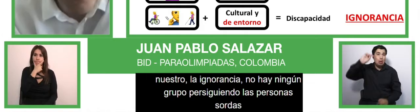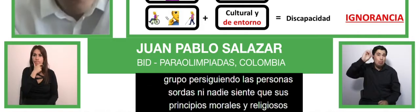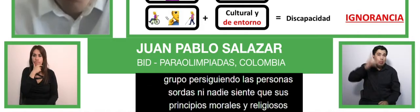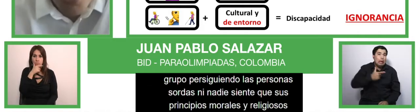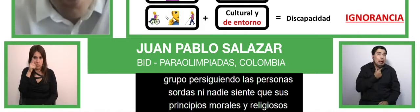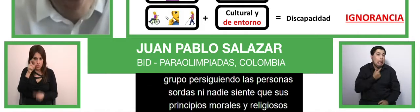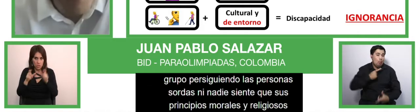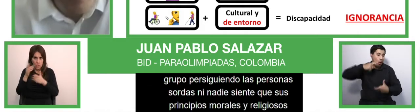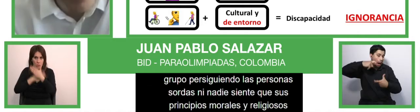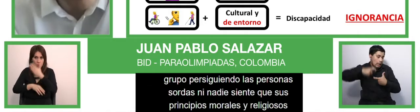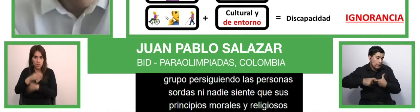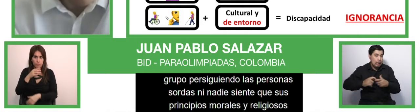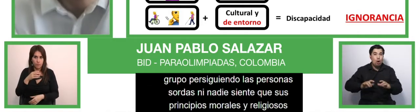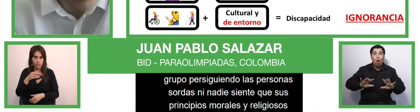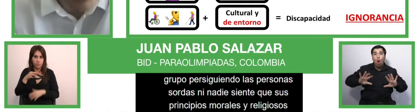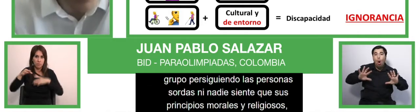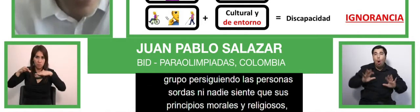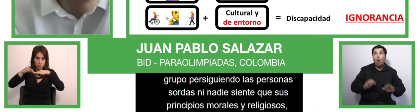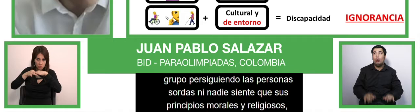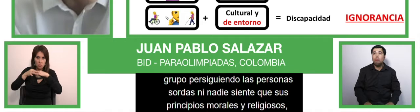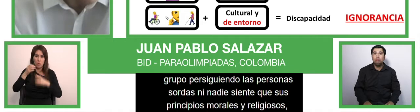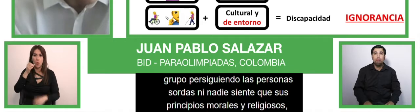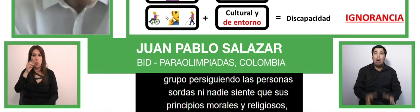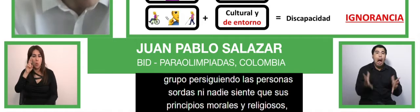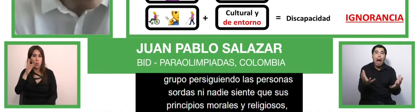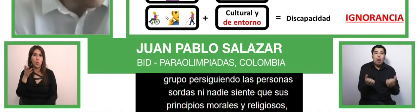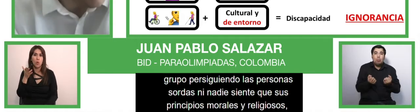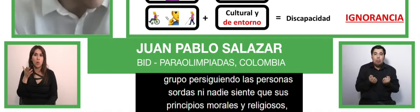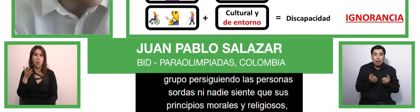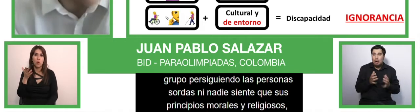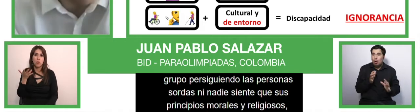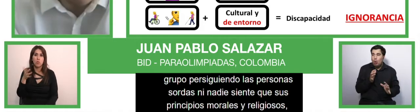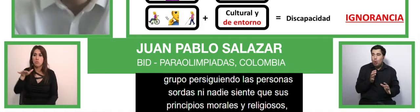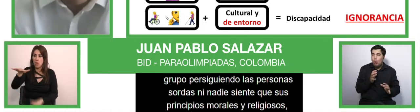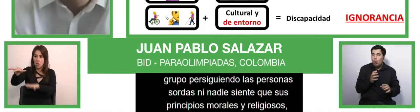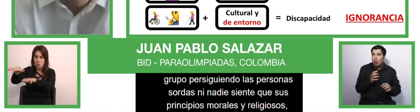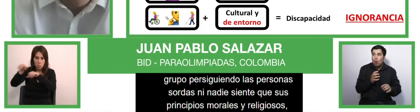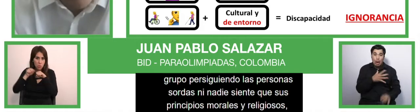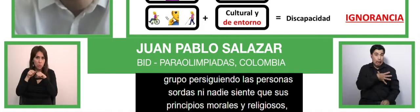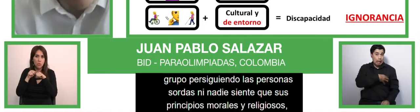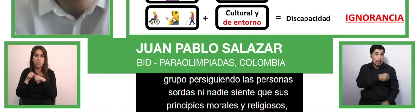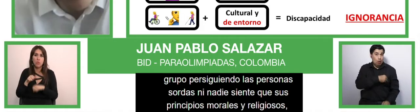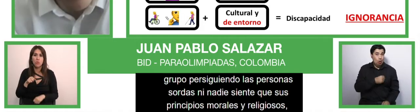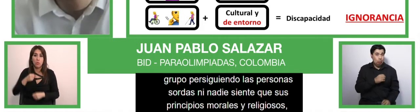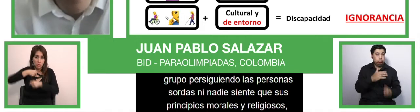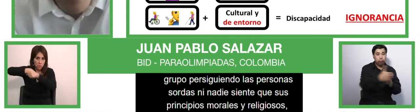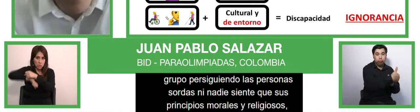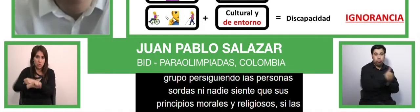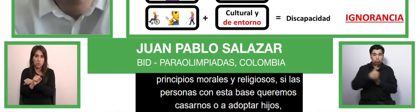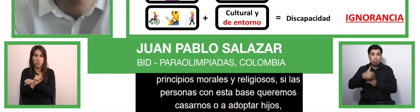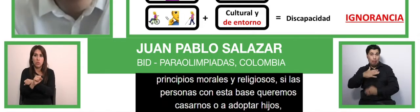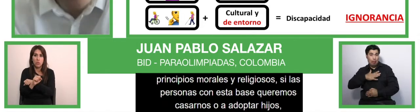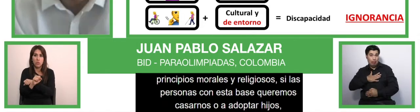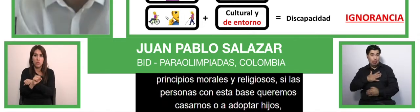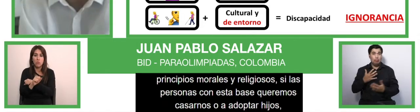casarnos o adoptar hijos. Y eso pues es maravilloso porque significa